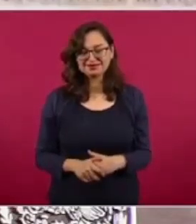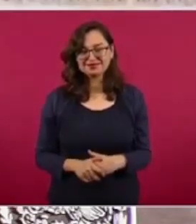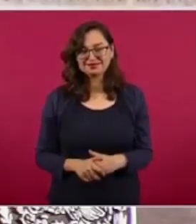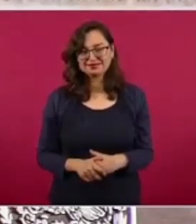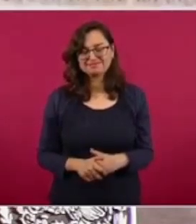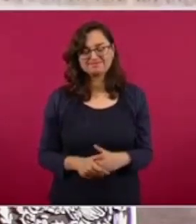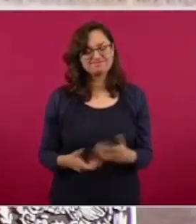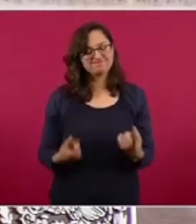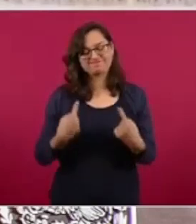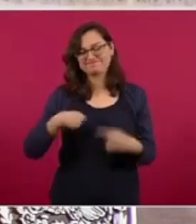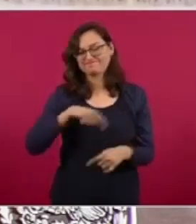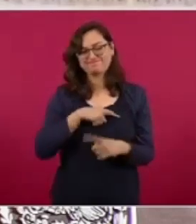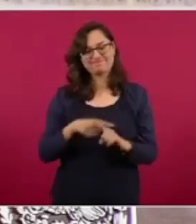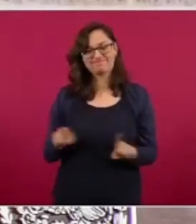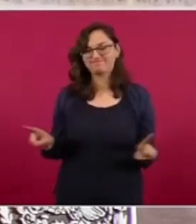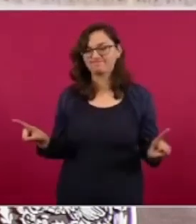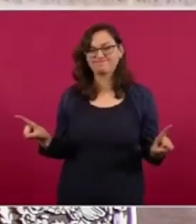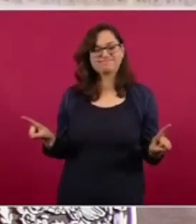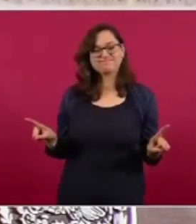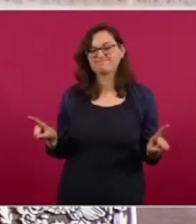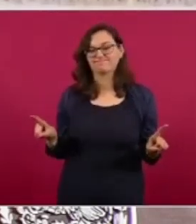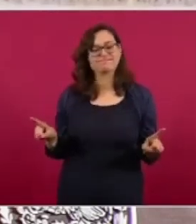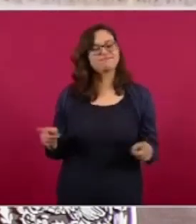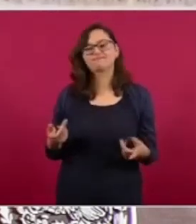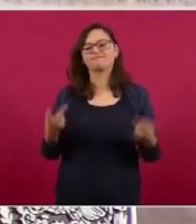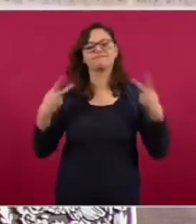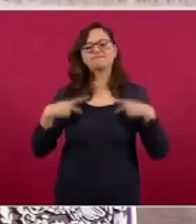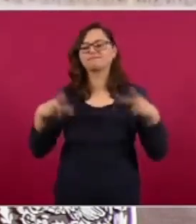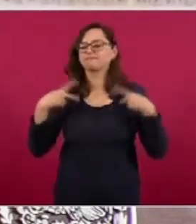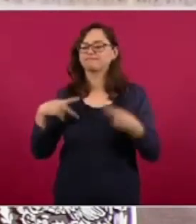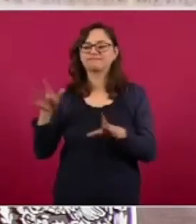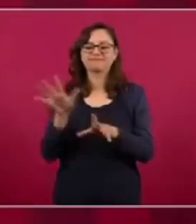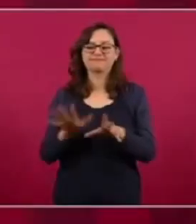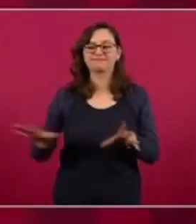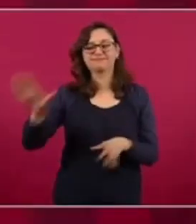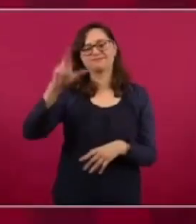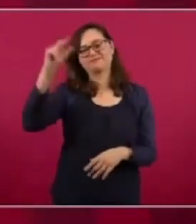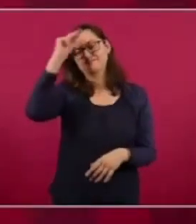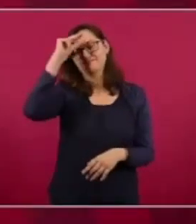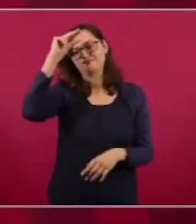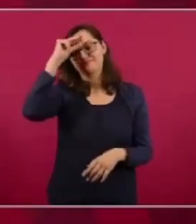No, no, el pueblo no se equivoca, es mejor la gente.